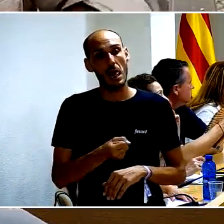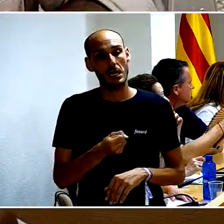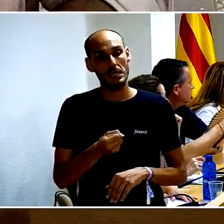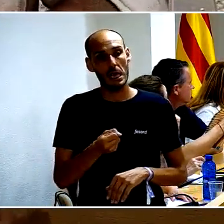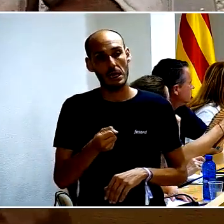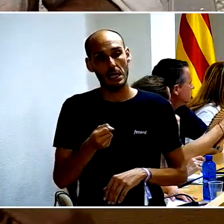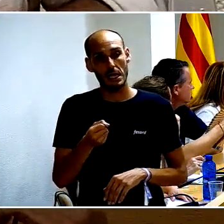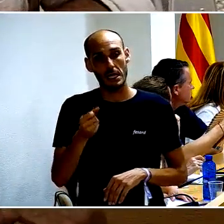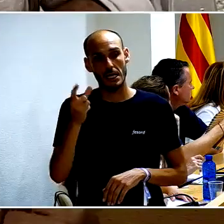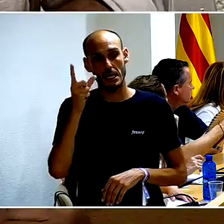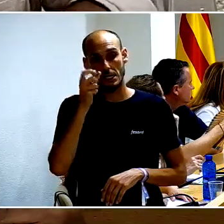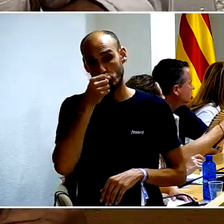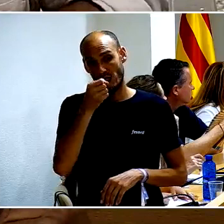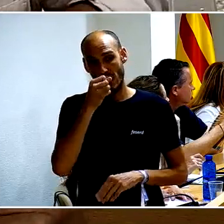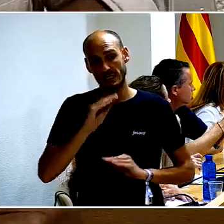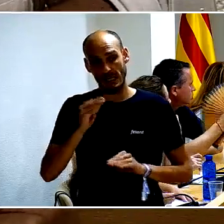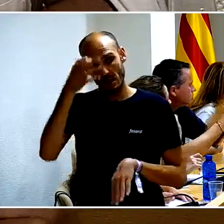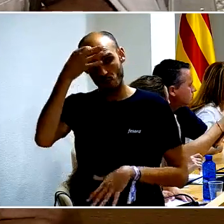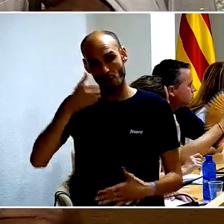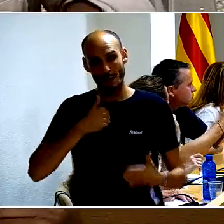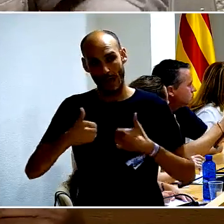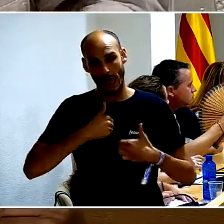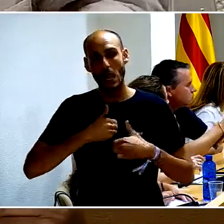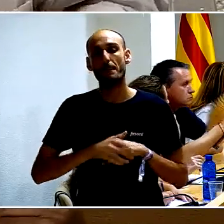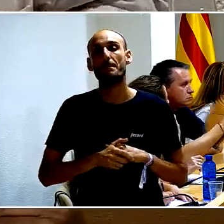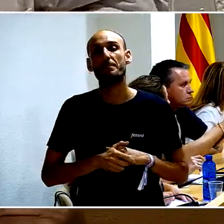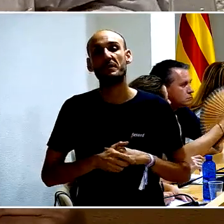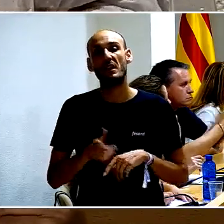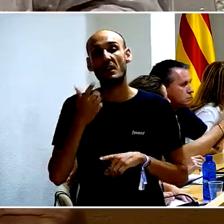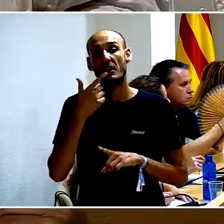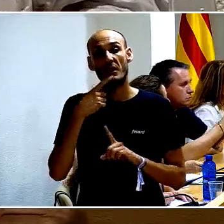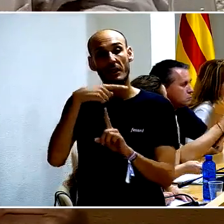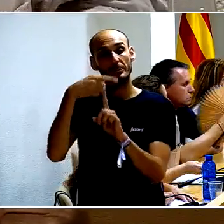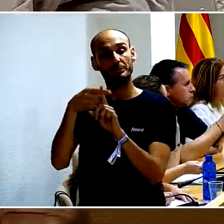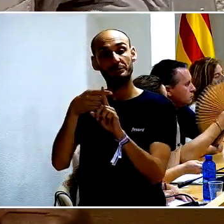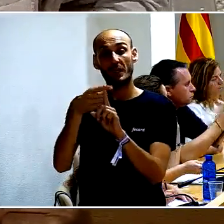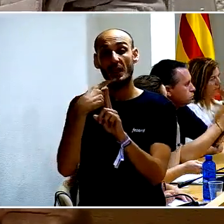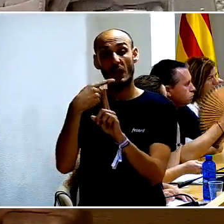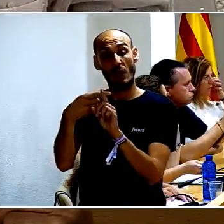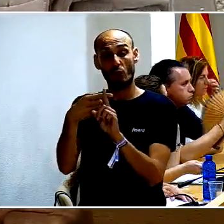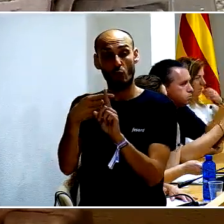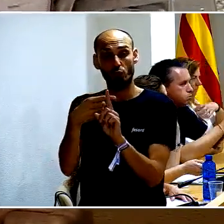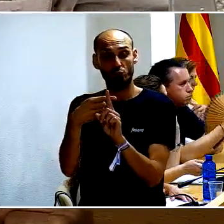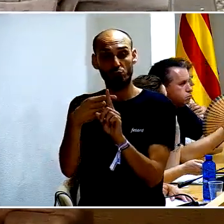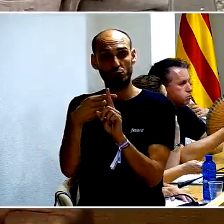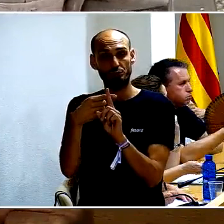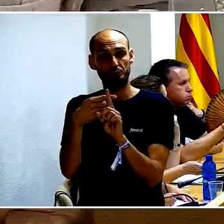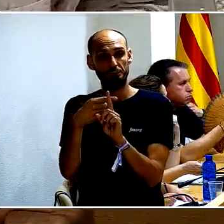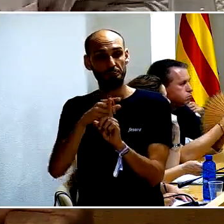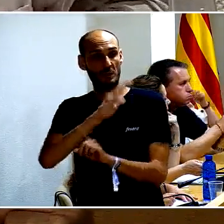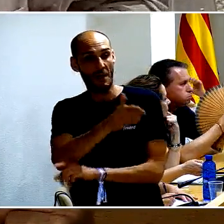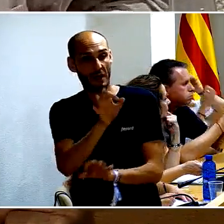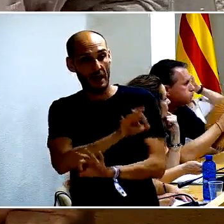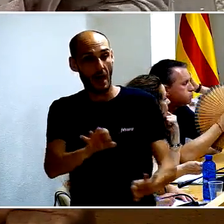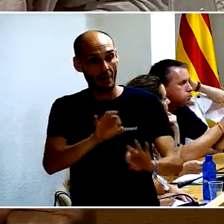Villarreal, dice lamentar el derribo, entrecomillando, una cruz no ofende a nadie. Considera que la cruz de la